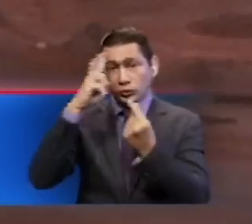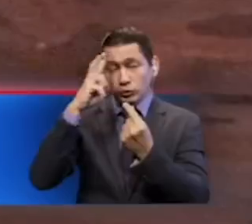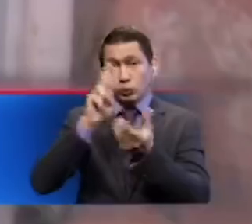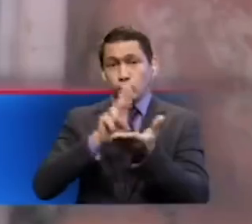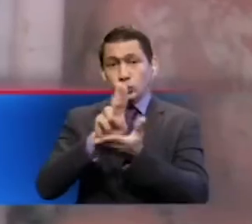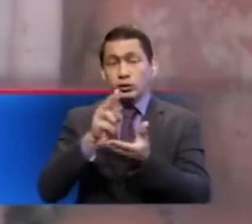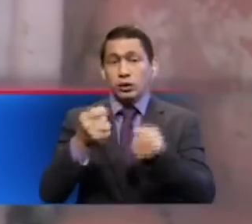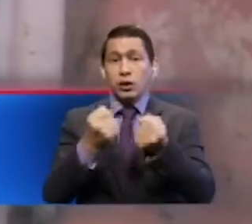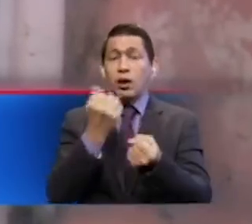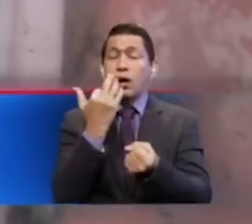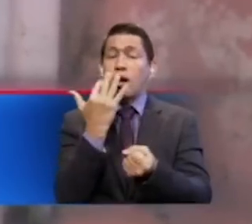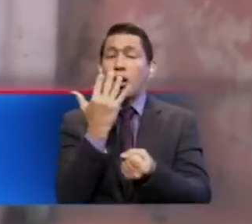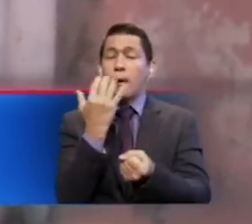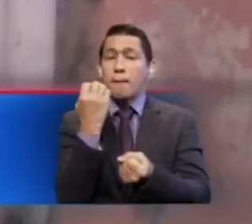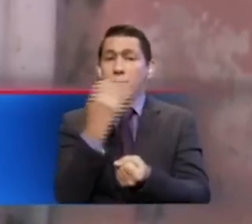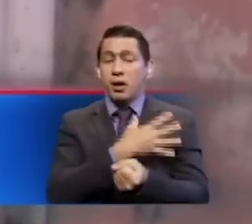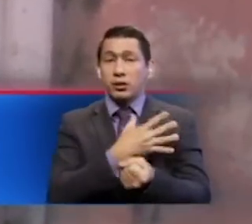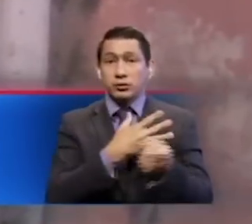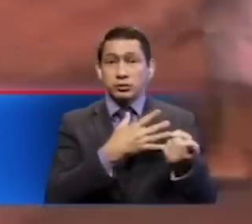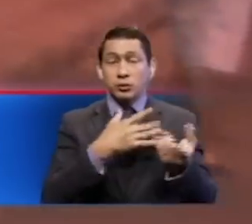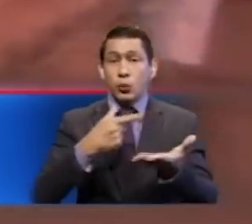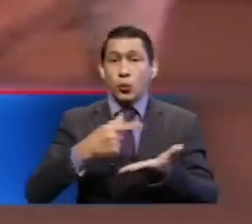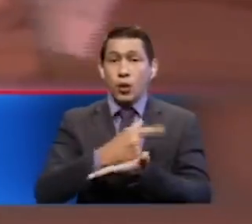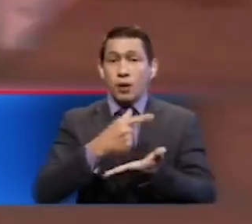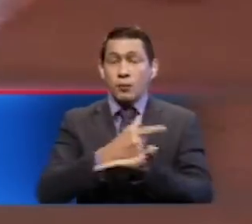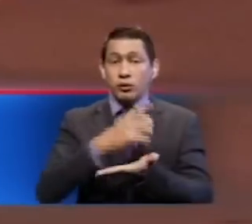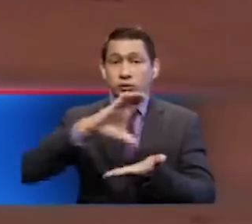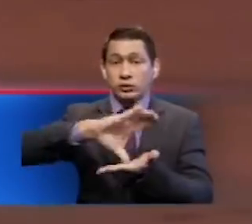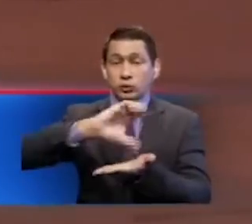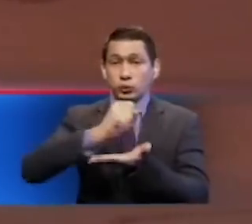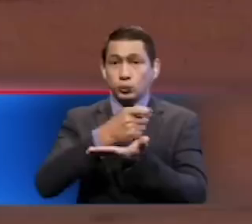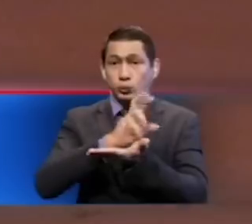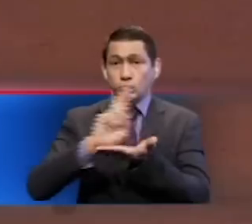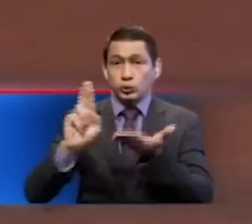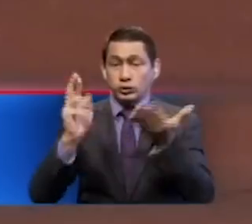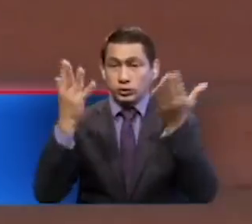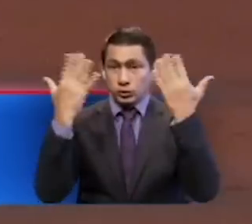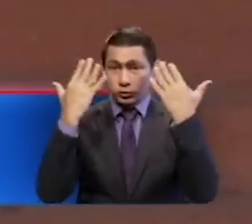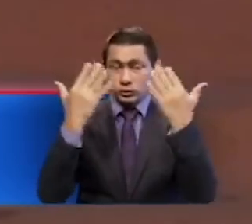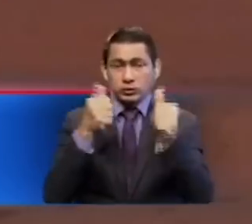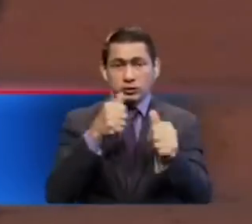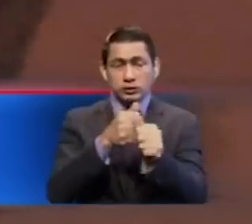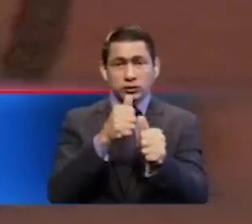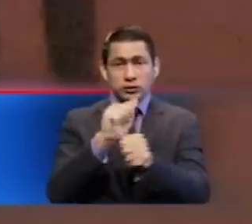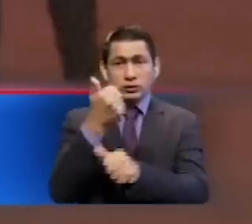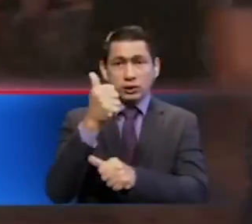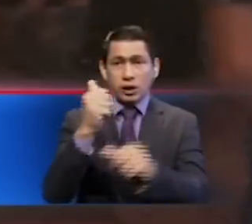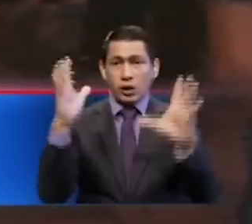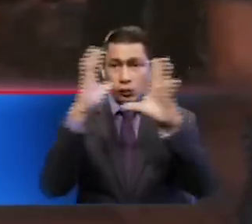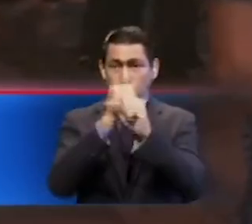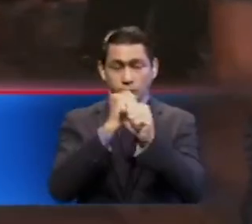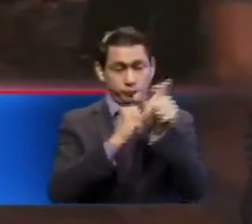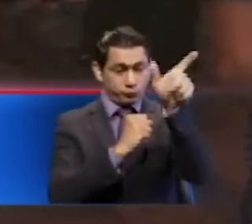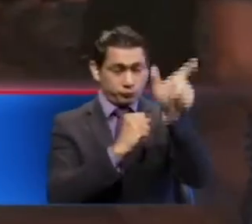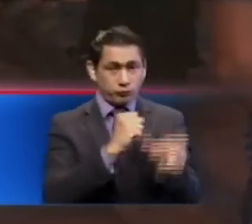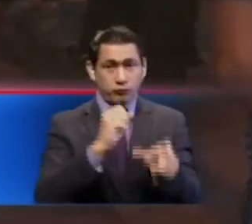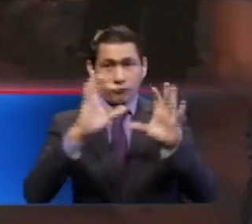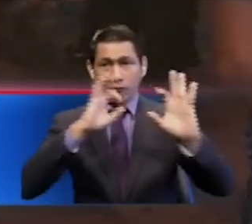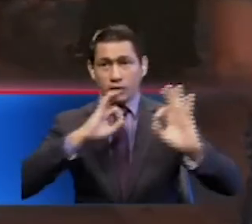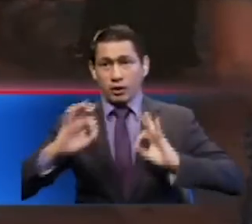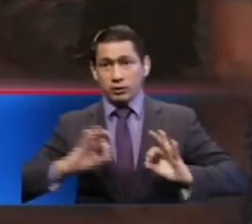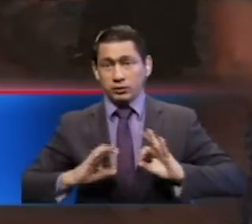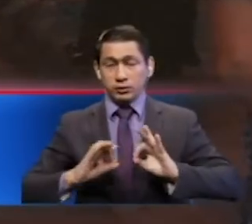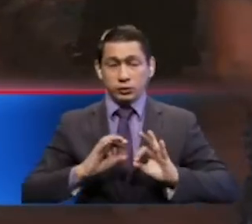de septiembre, sector del Guasmo Central, en el sur de Guayaquil, cerca de las 22 horas fue baleado un sujeto que iba en